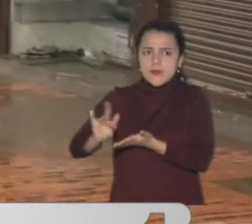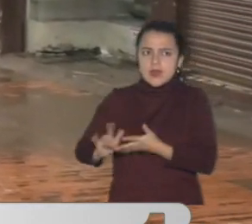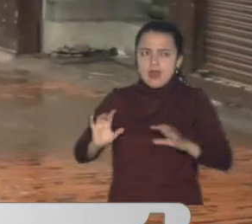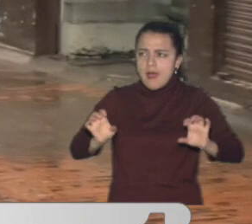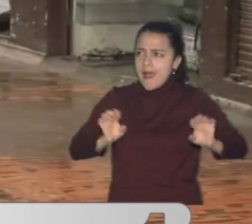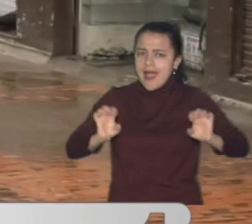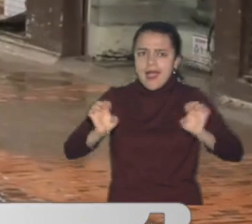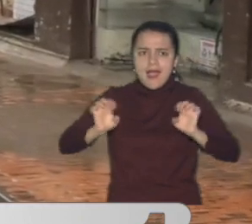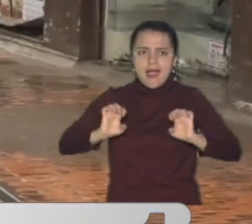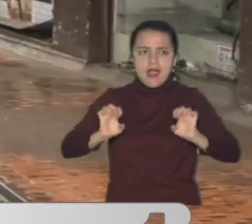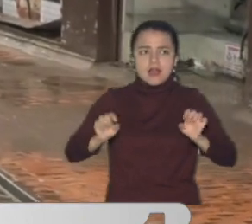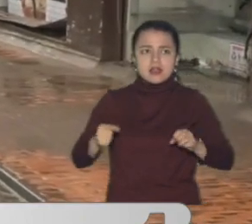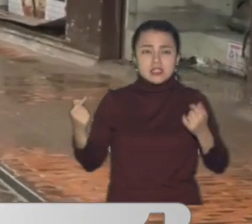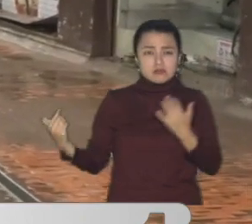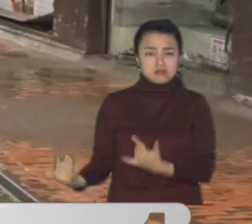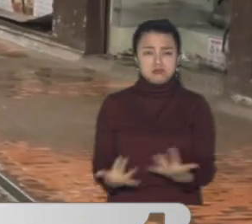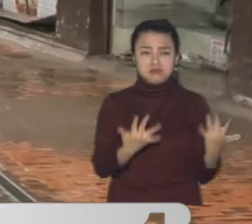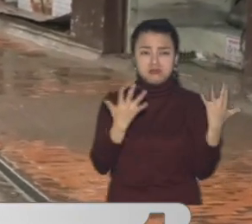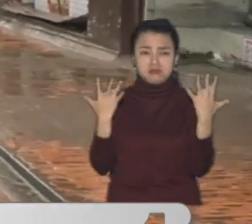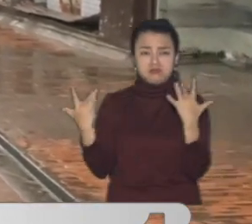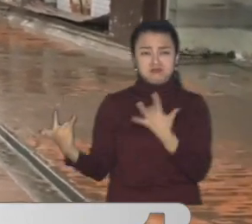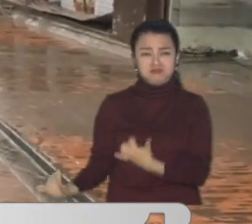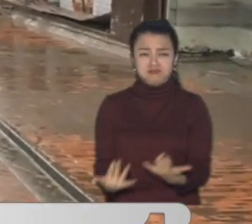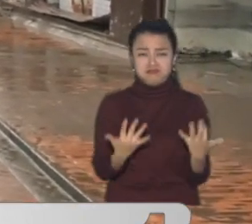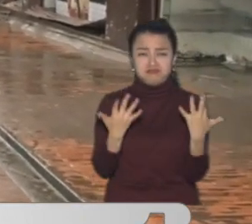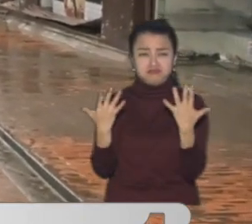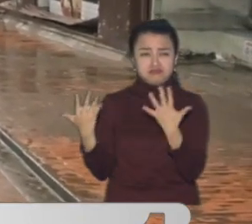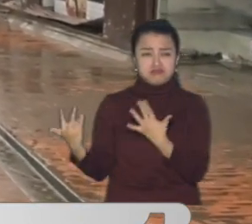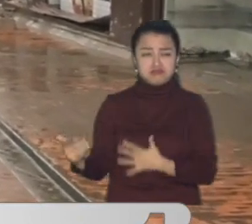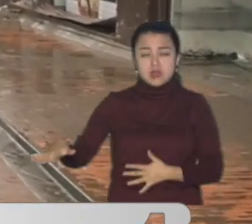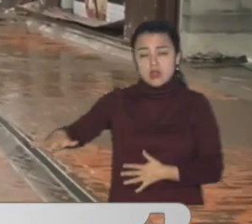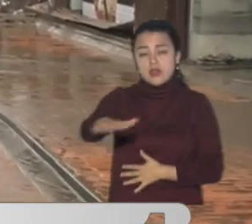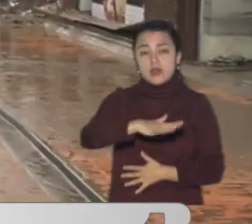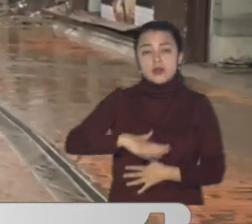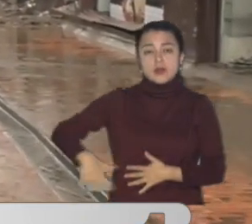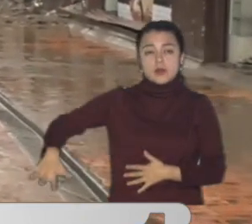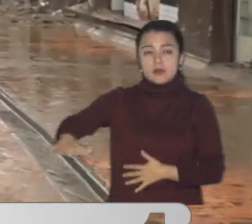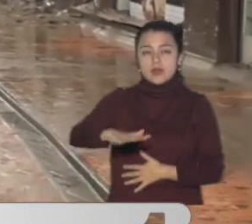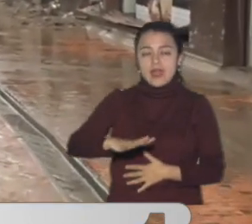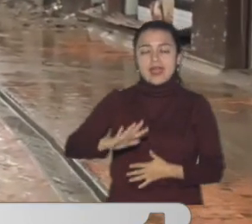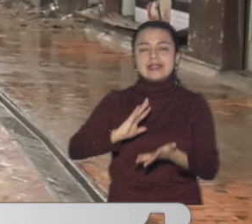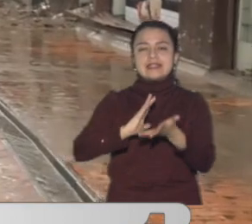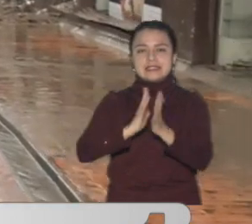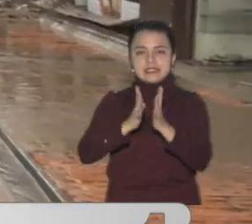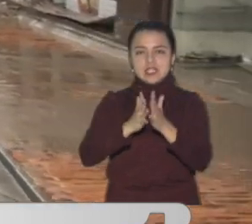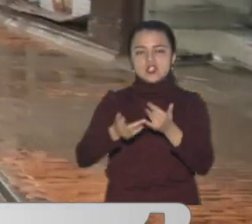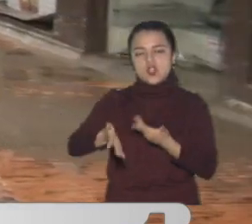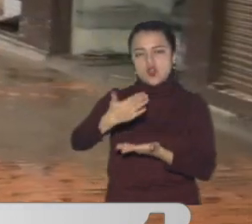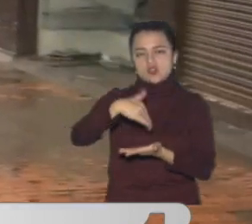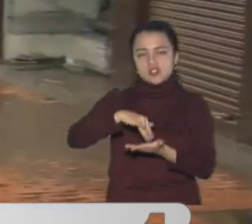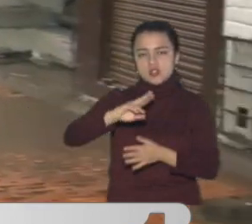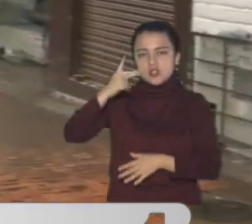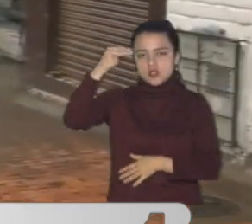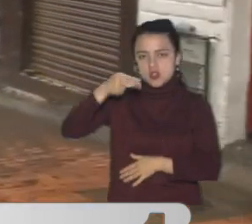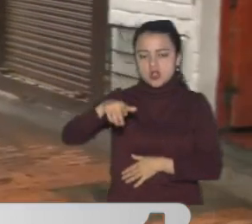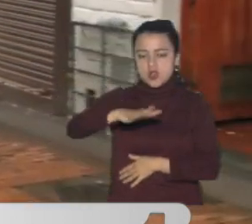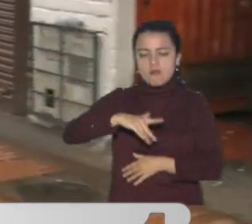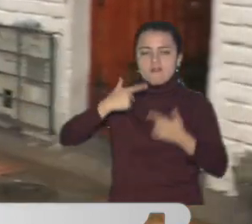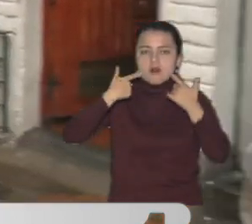se presentó un grave incendio aquí justo en la zona del centro histórico de este importante municipio. Lo que ustedes están